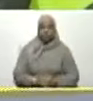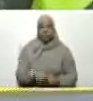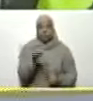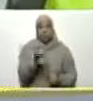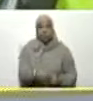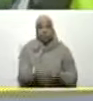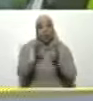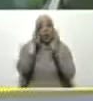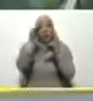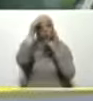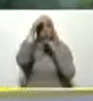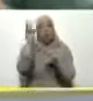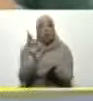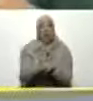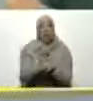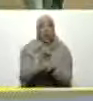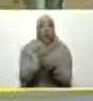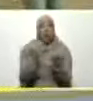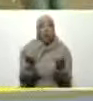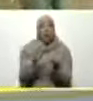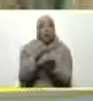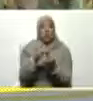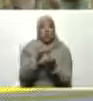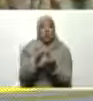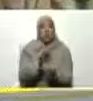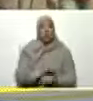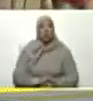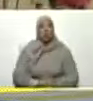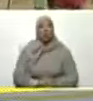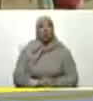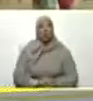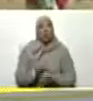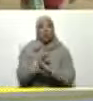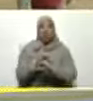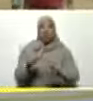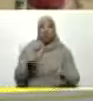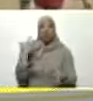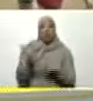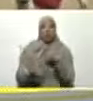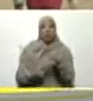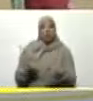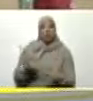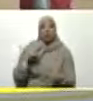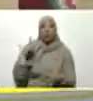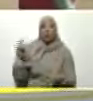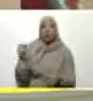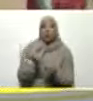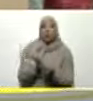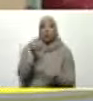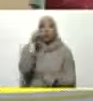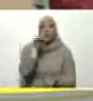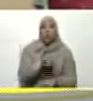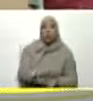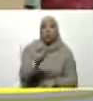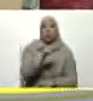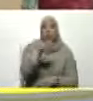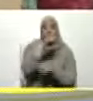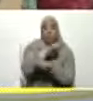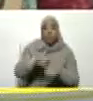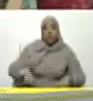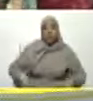estamos atendiendo en tiempo real. Al terminar este acto, nos vamos directo al puesto de comando